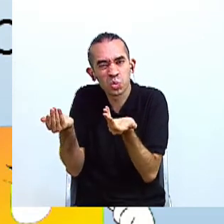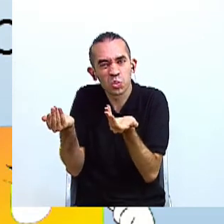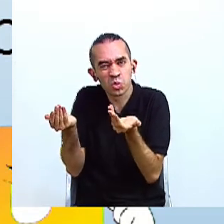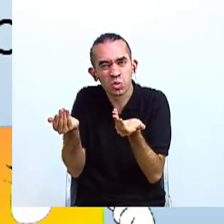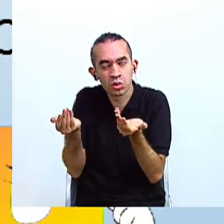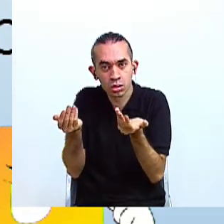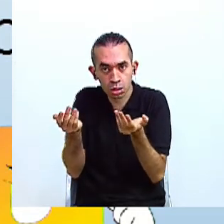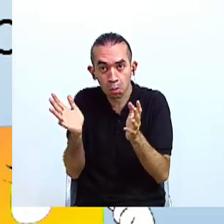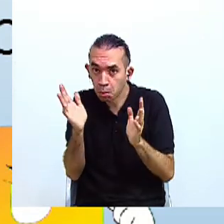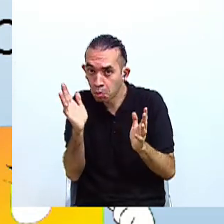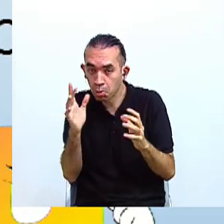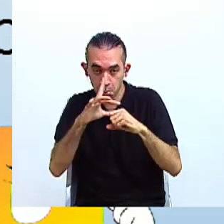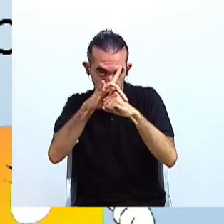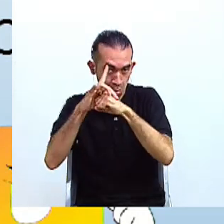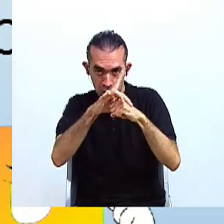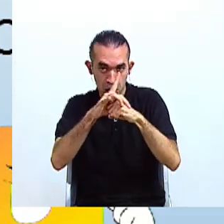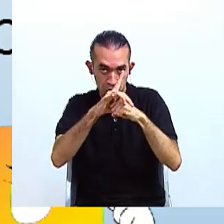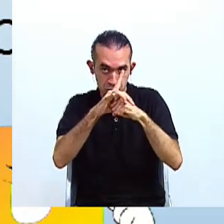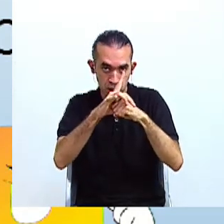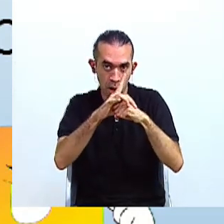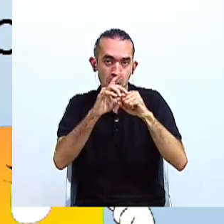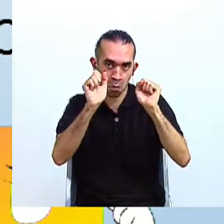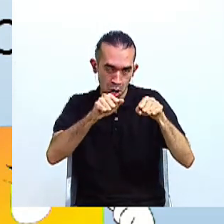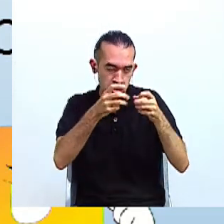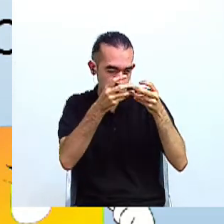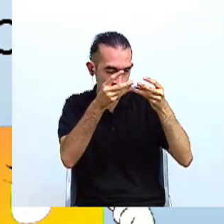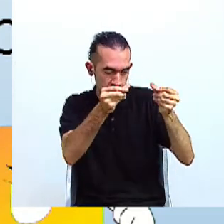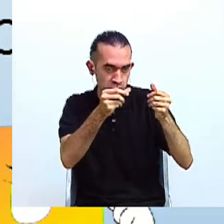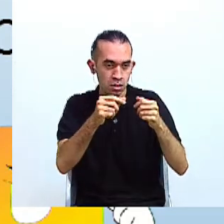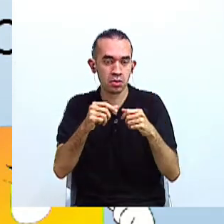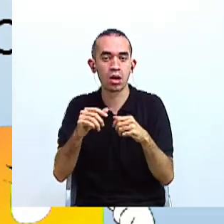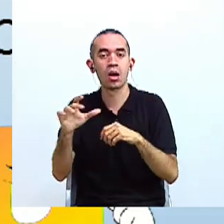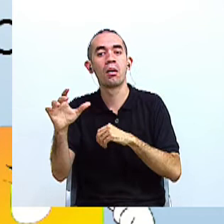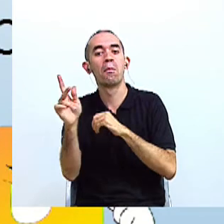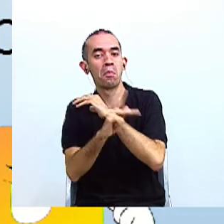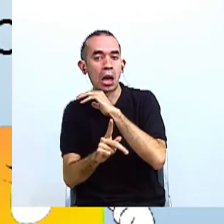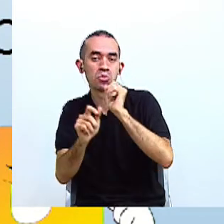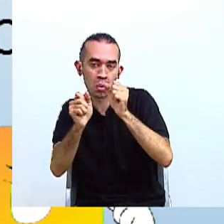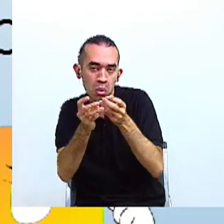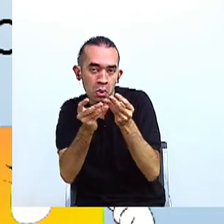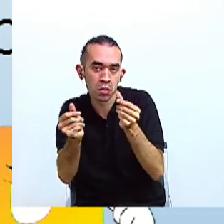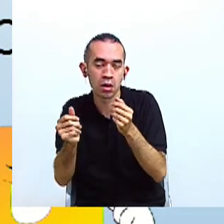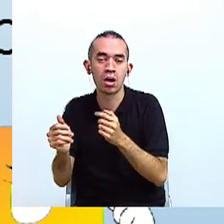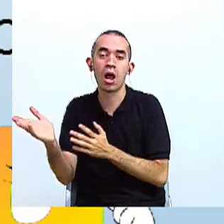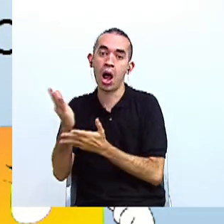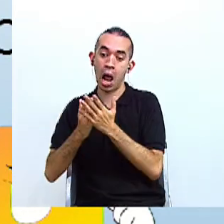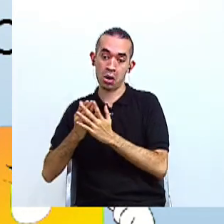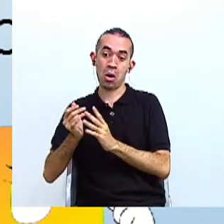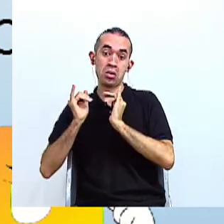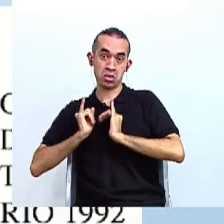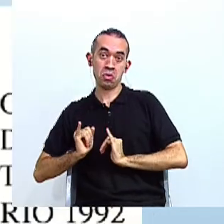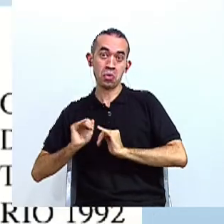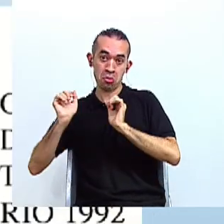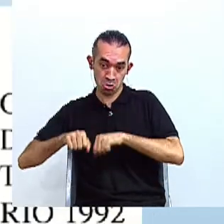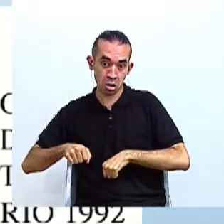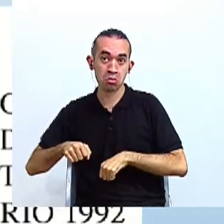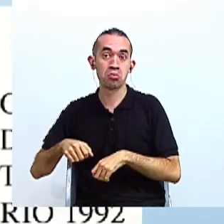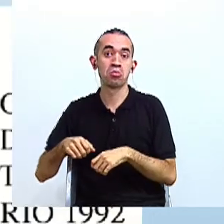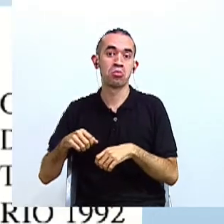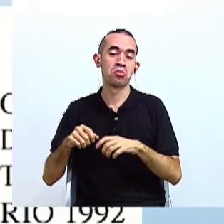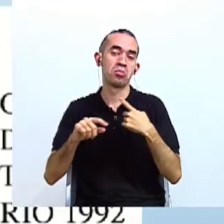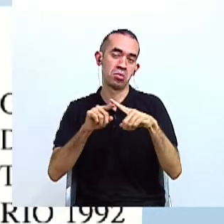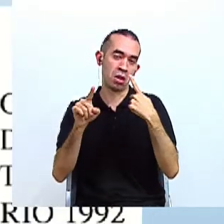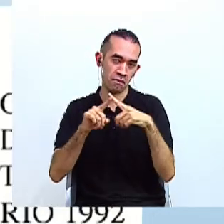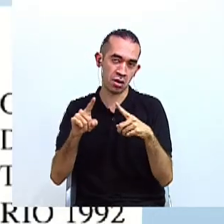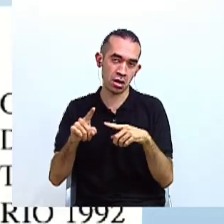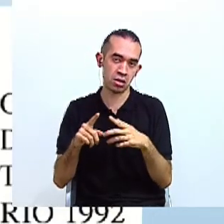Hay soluciones planetarias, hay soluciones nacionales y hay soluciones muy personales que todos podemos aplicar desde